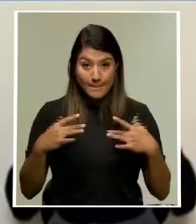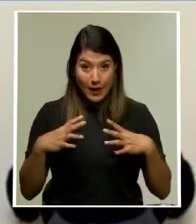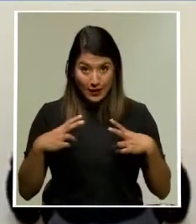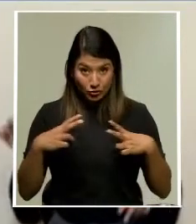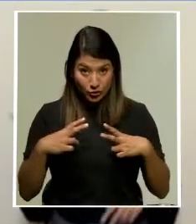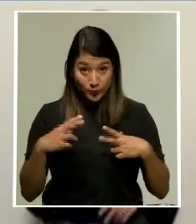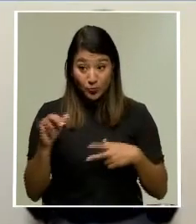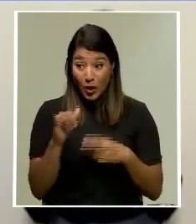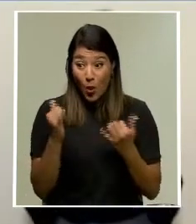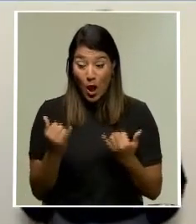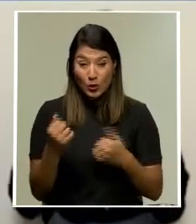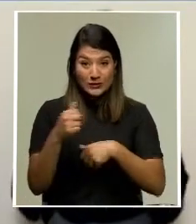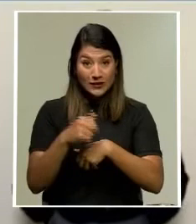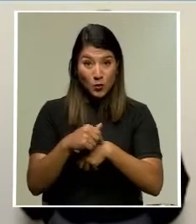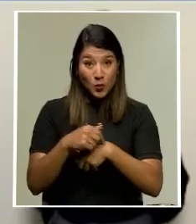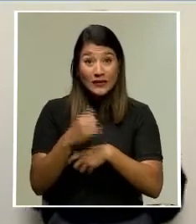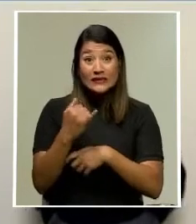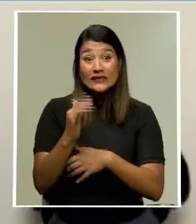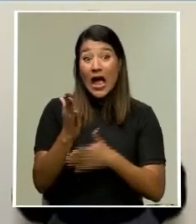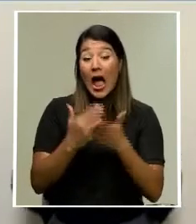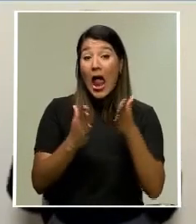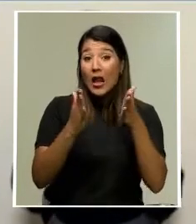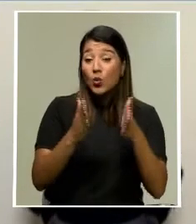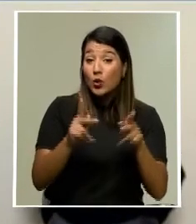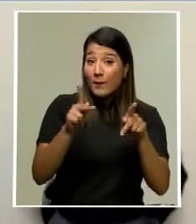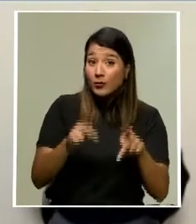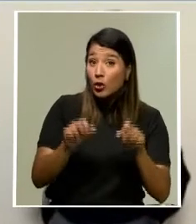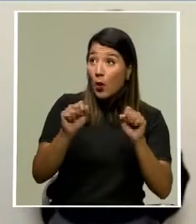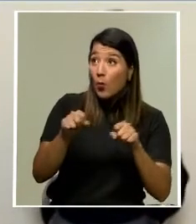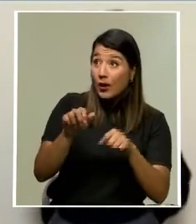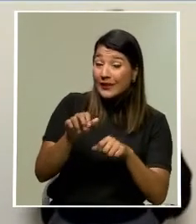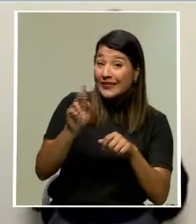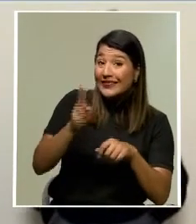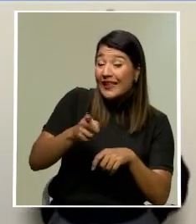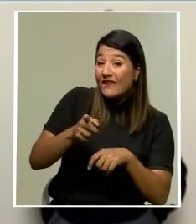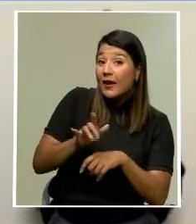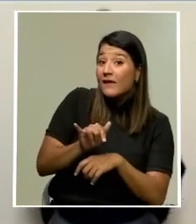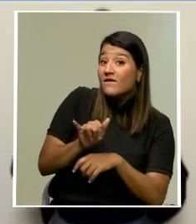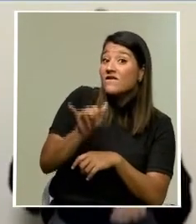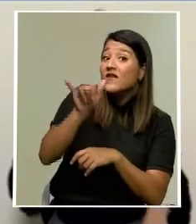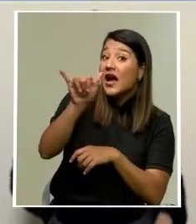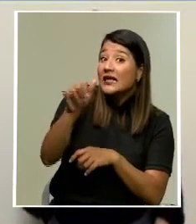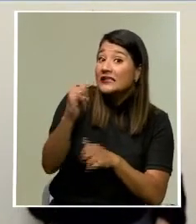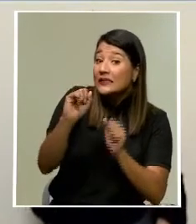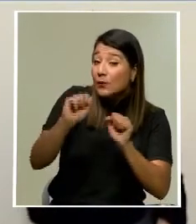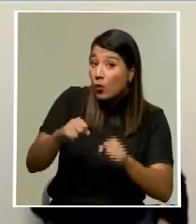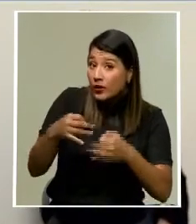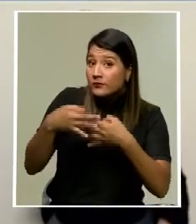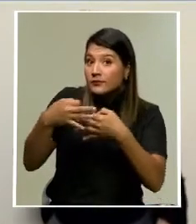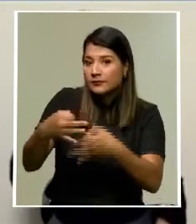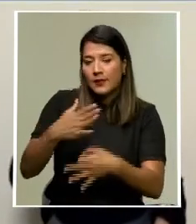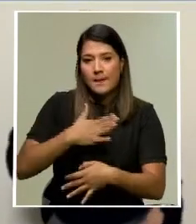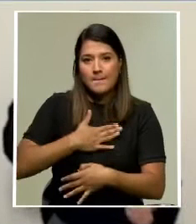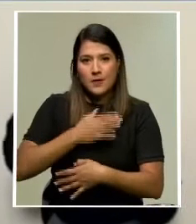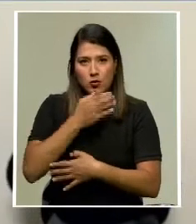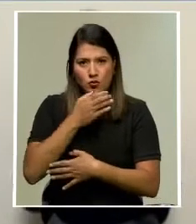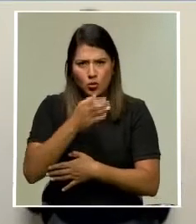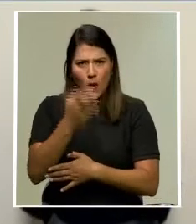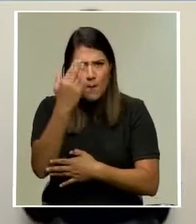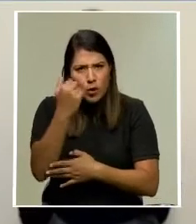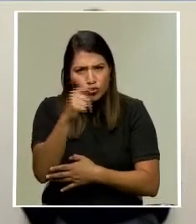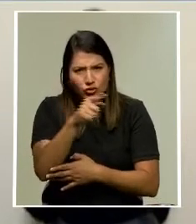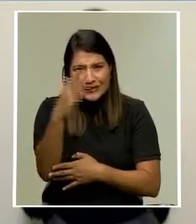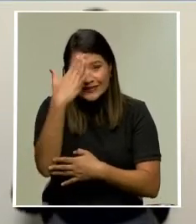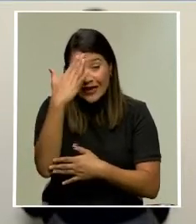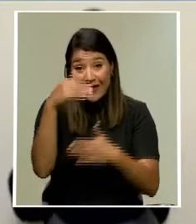en este momento, las personas que tengan que viajar y que puedan posponerlos es una recomendación, porque recordemos que también han surgido nuevas variantes y